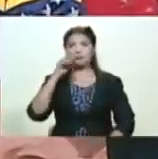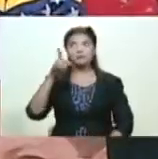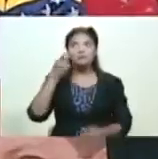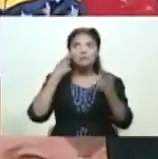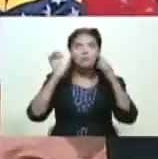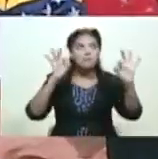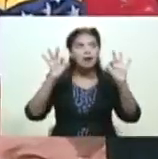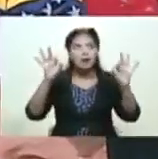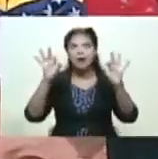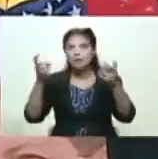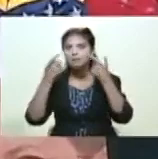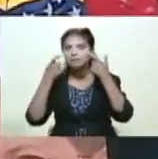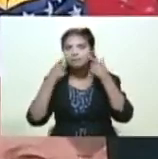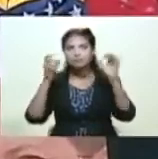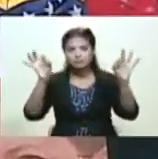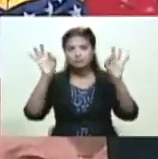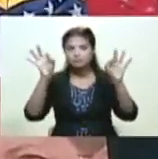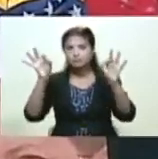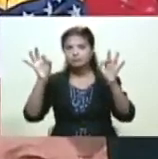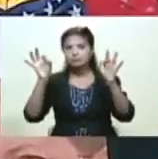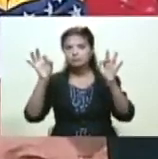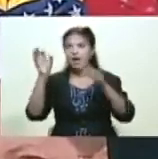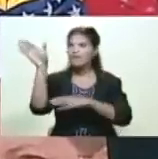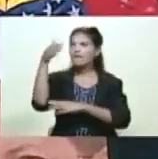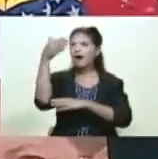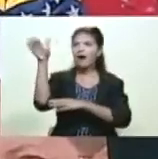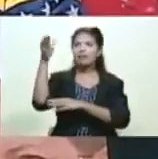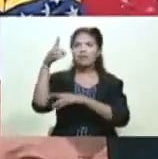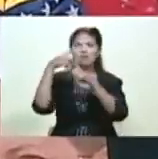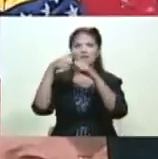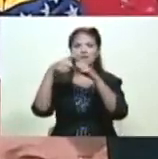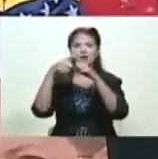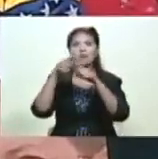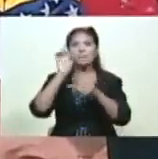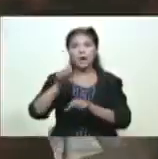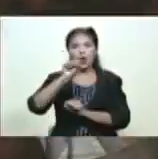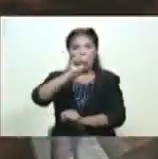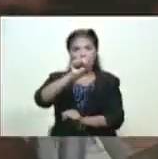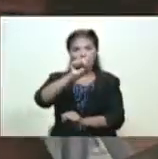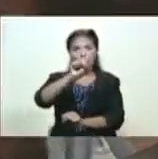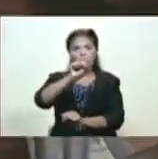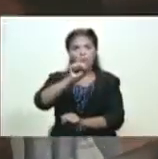Alerta, con banderas nazis, con escudos